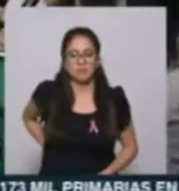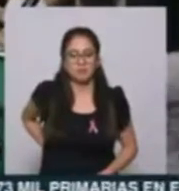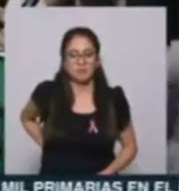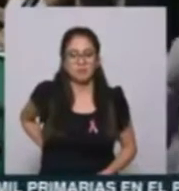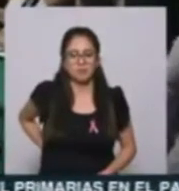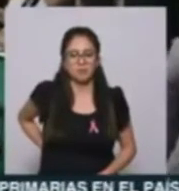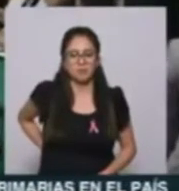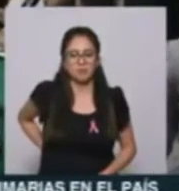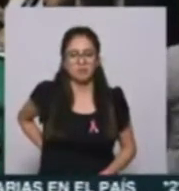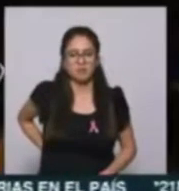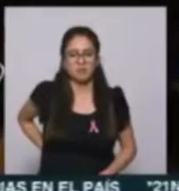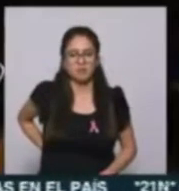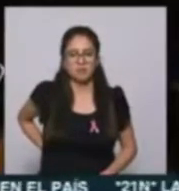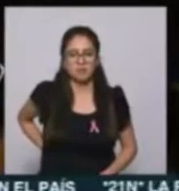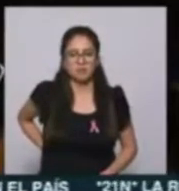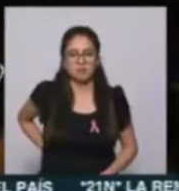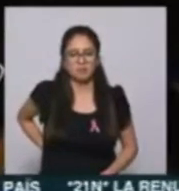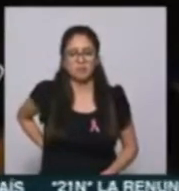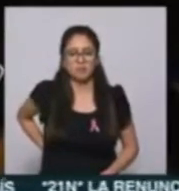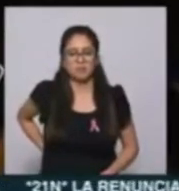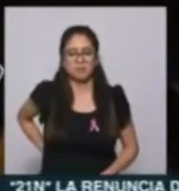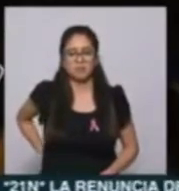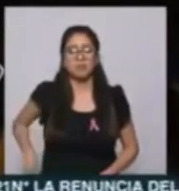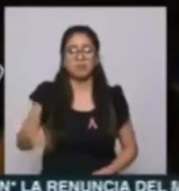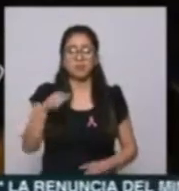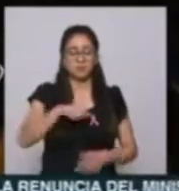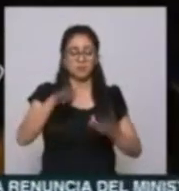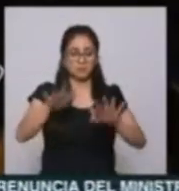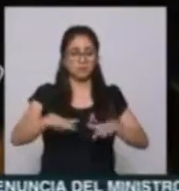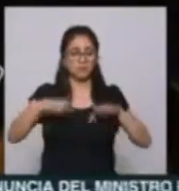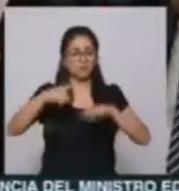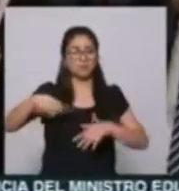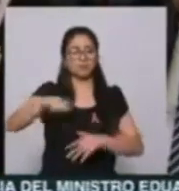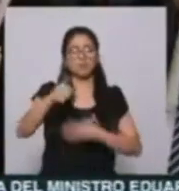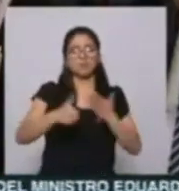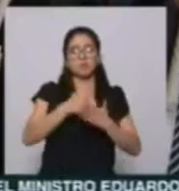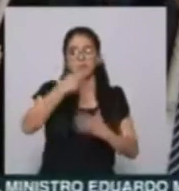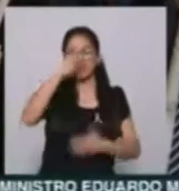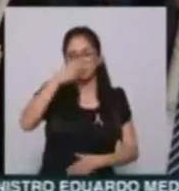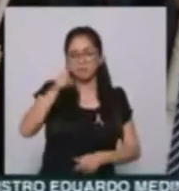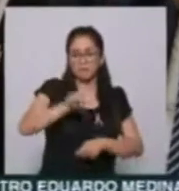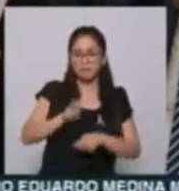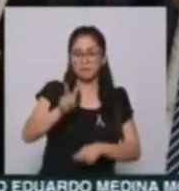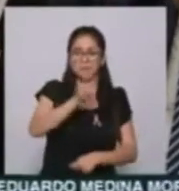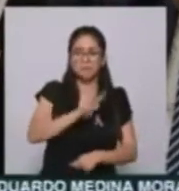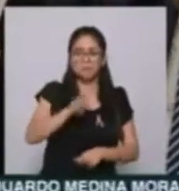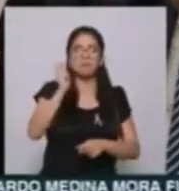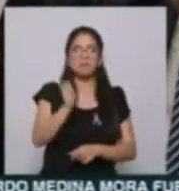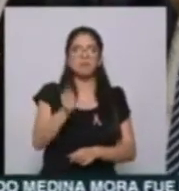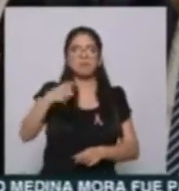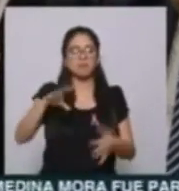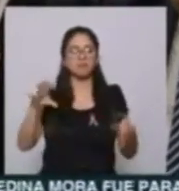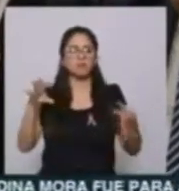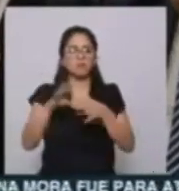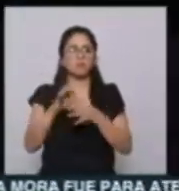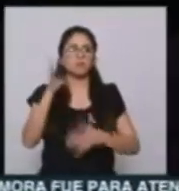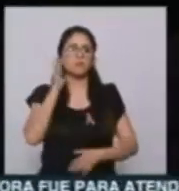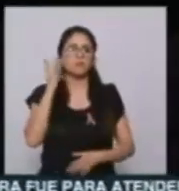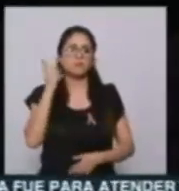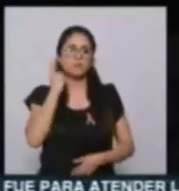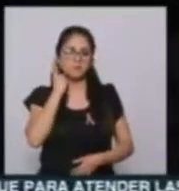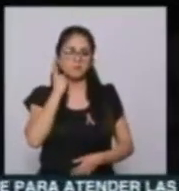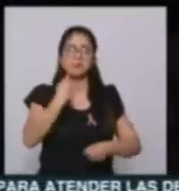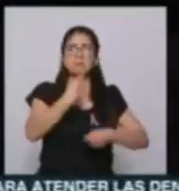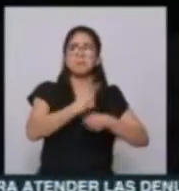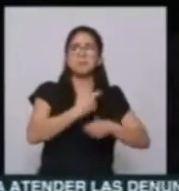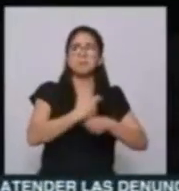Con motivo de la glosa del primer informe de gobierno de la Ciudad de México, la jornada de este viernes se realizaron 2 comparecencias en el Congreso local. La primera